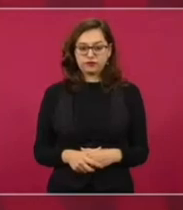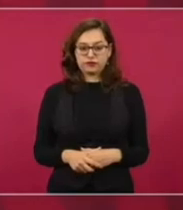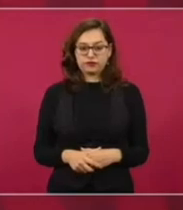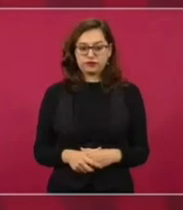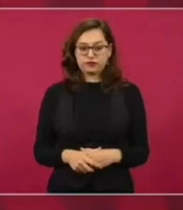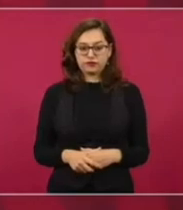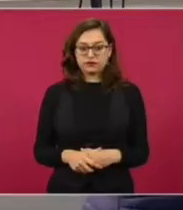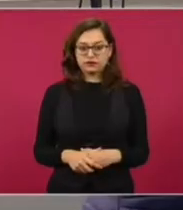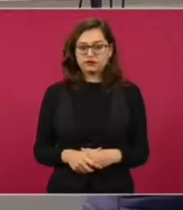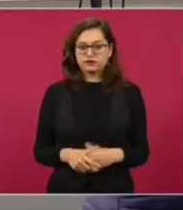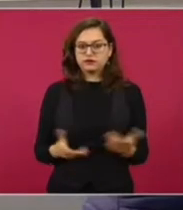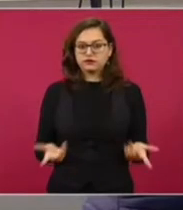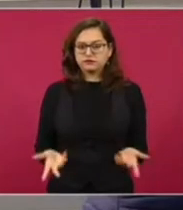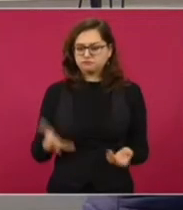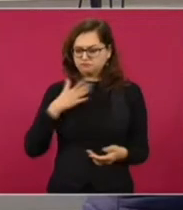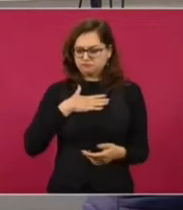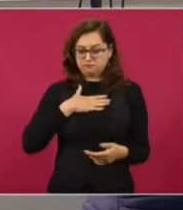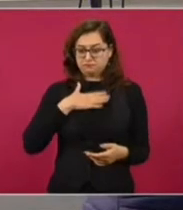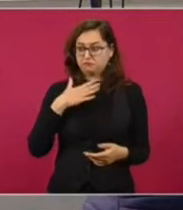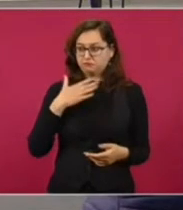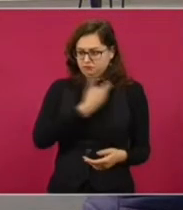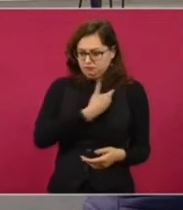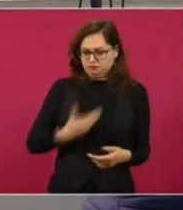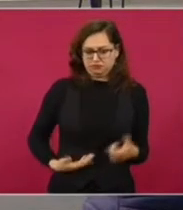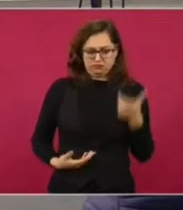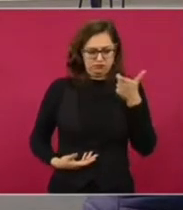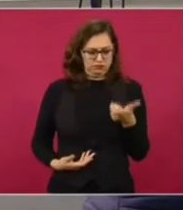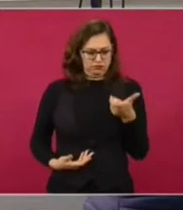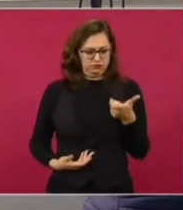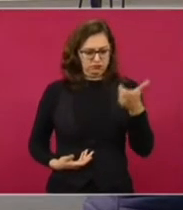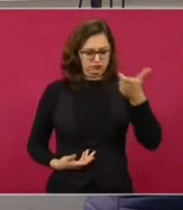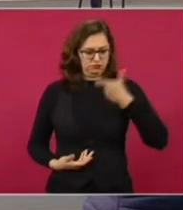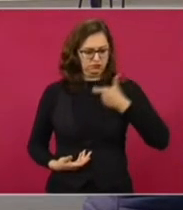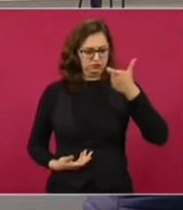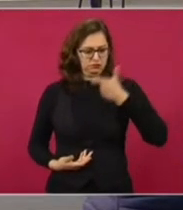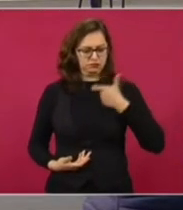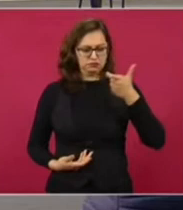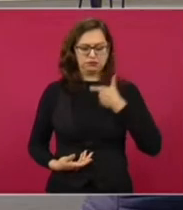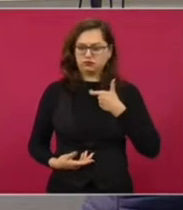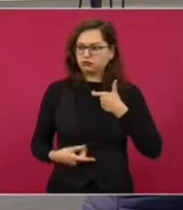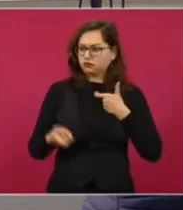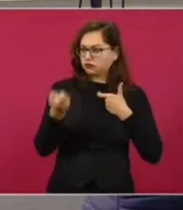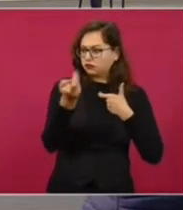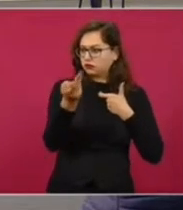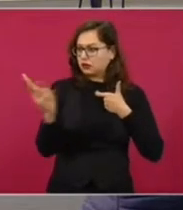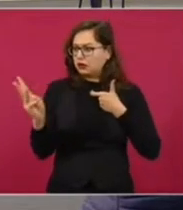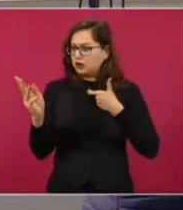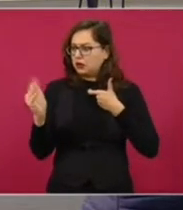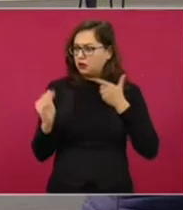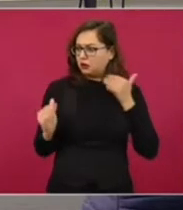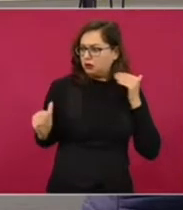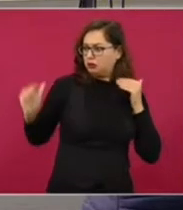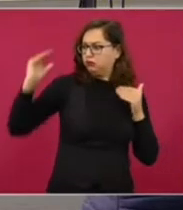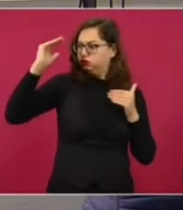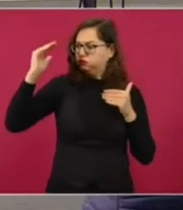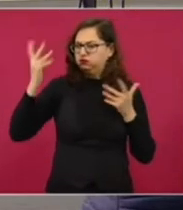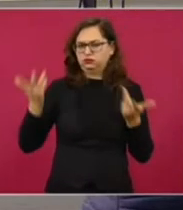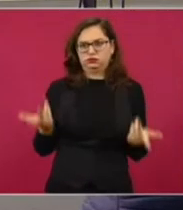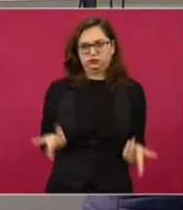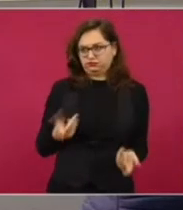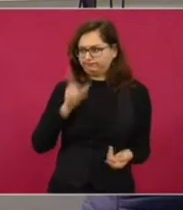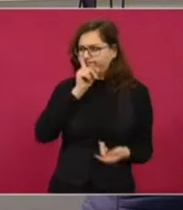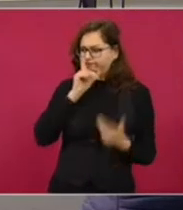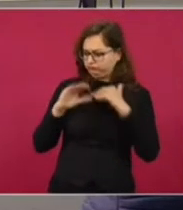Que no ganen más que yo, que no tengan tantos asesores, ni siquiera